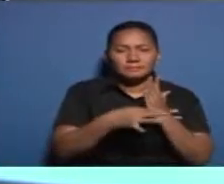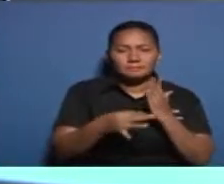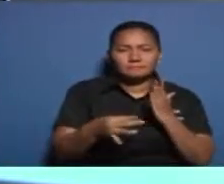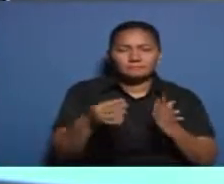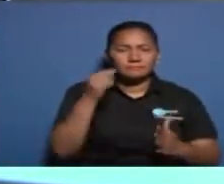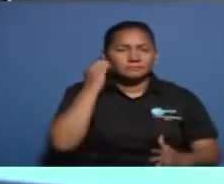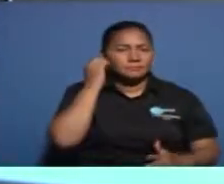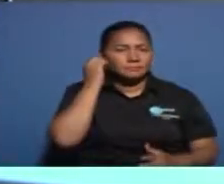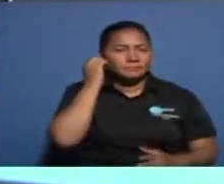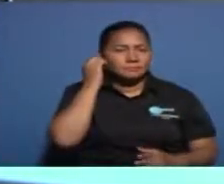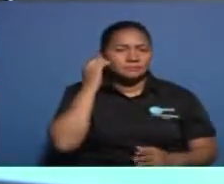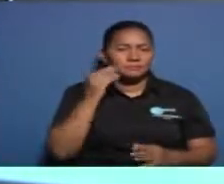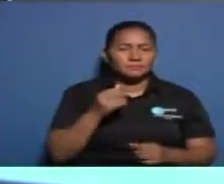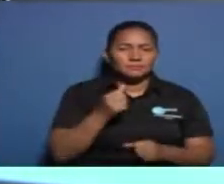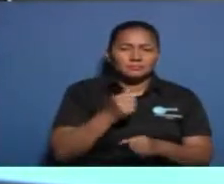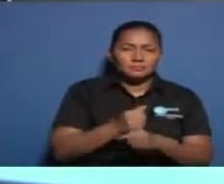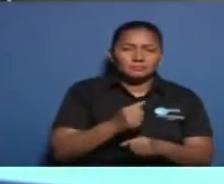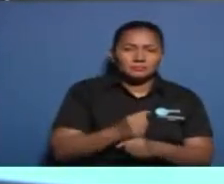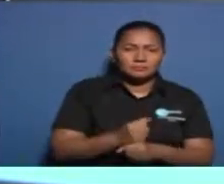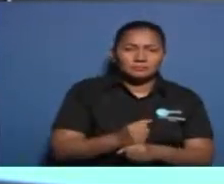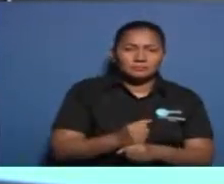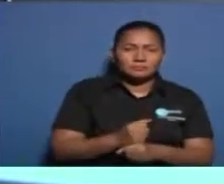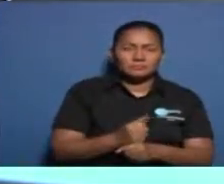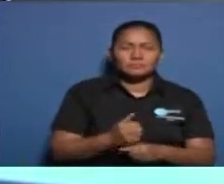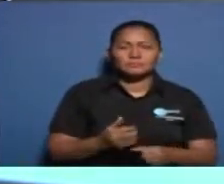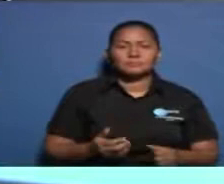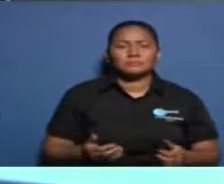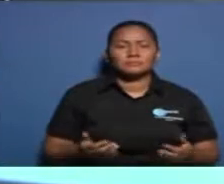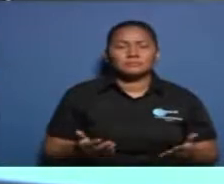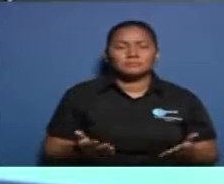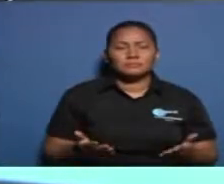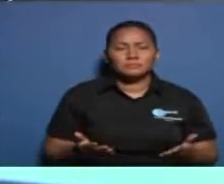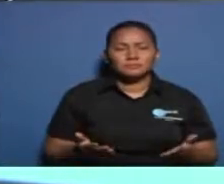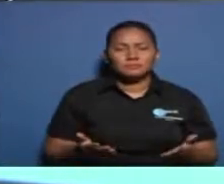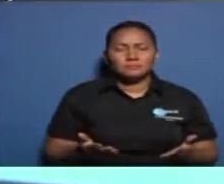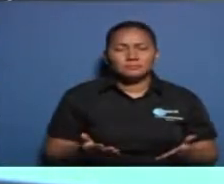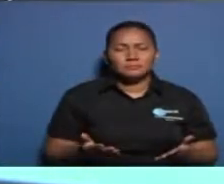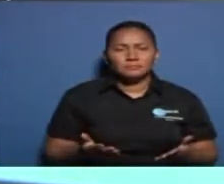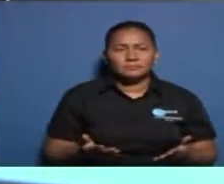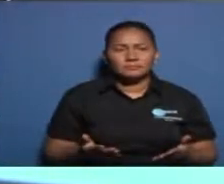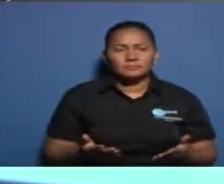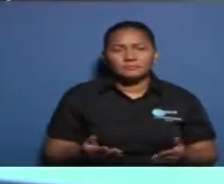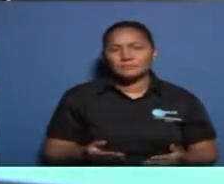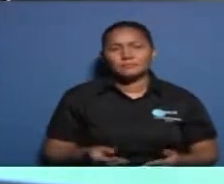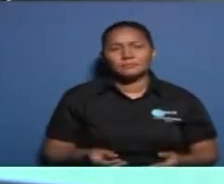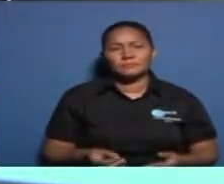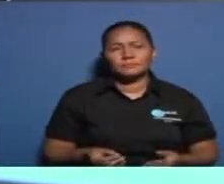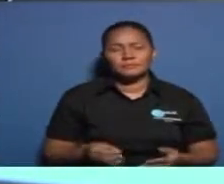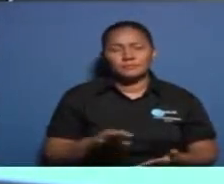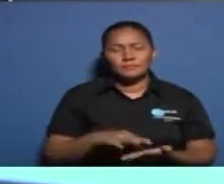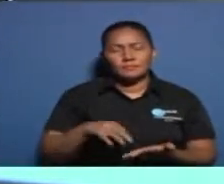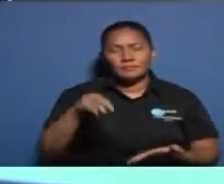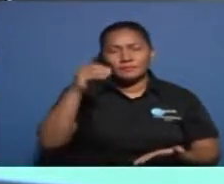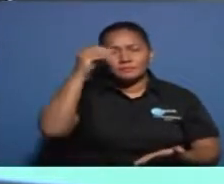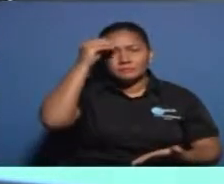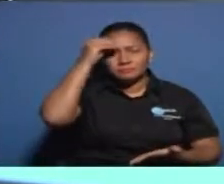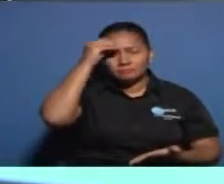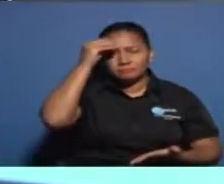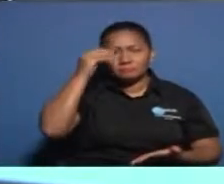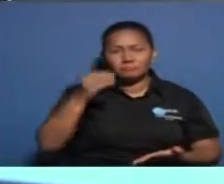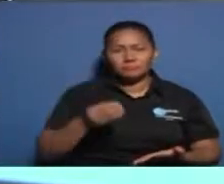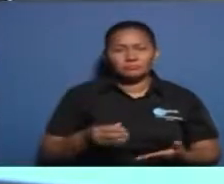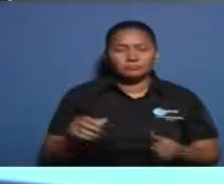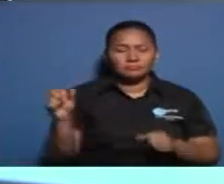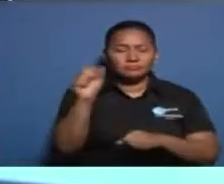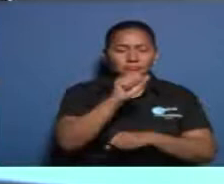porque también tenemos un costo de oportunidad desde el punto de vista que tenemos que atender en base a ese aprendizaje y abrir en base a